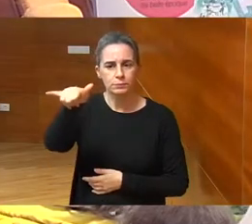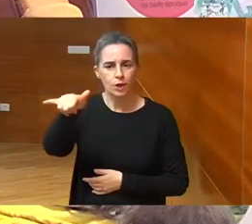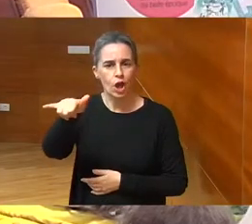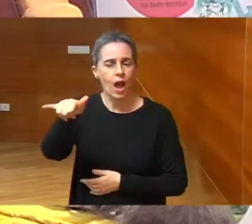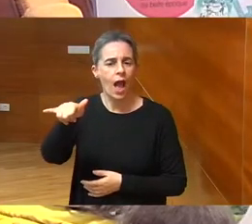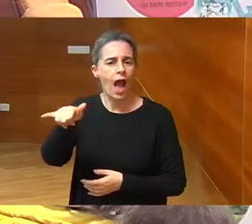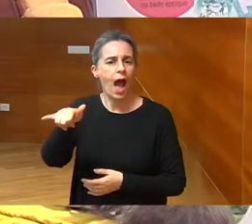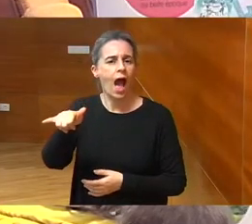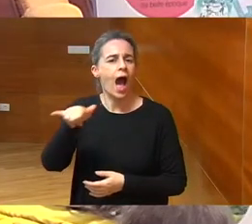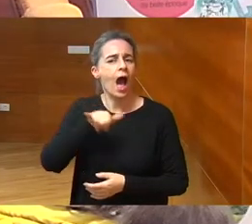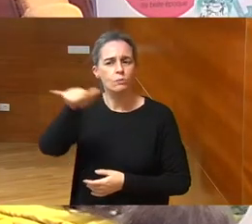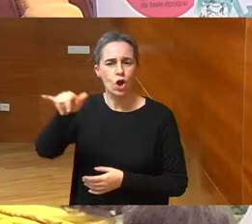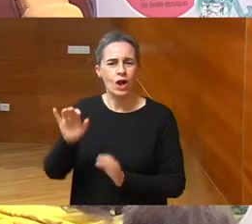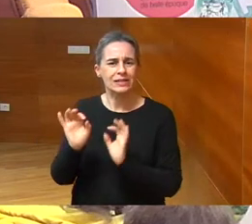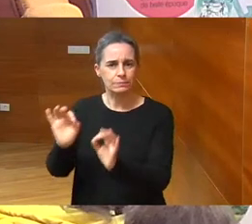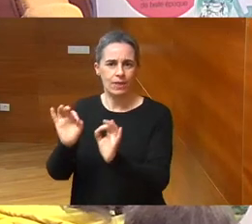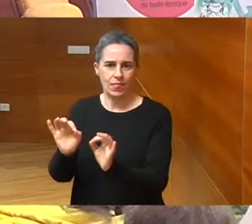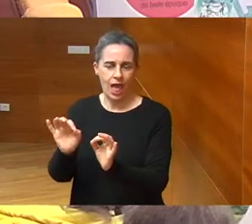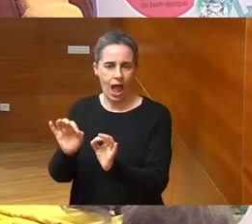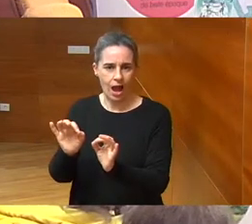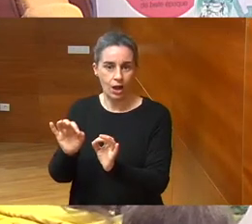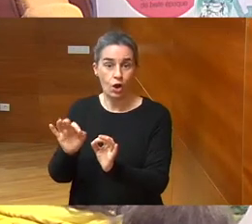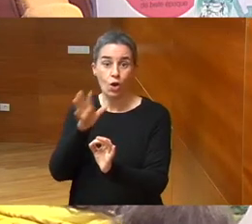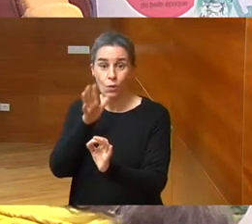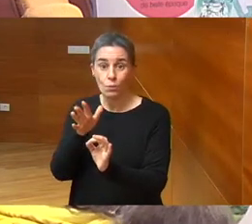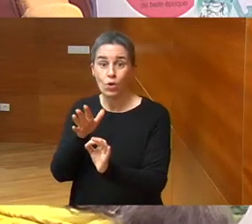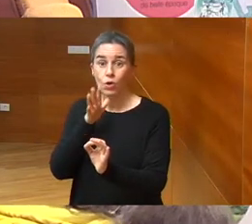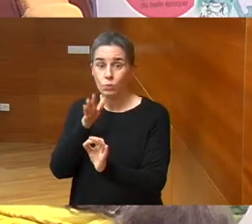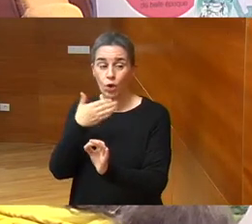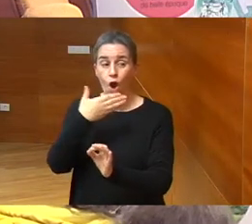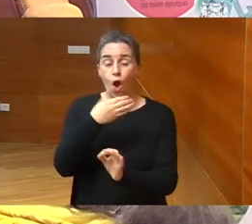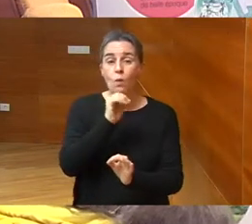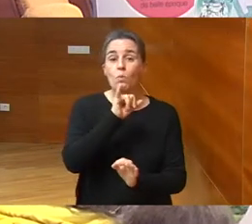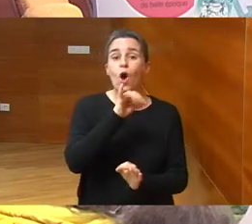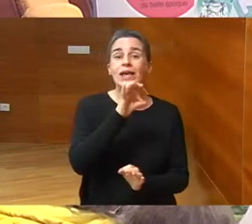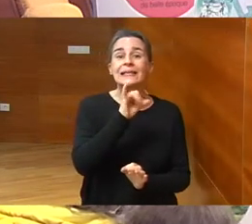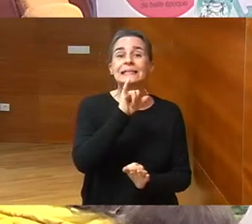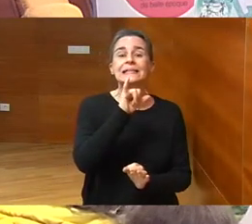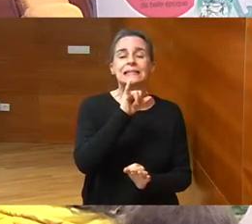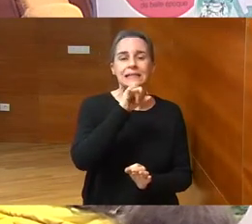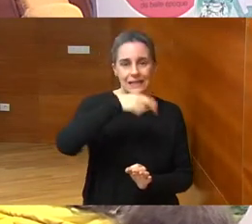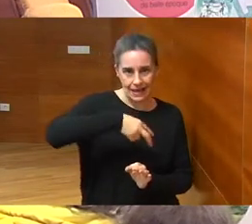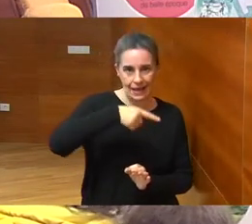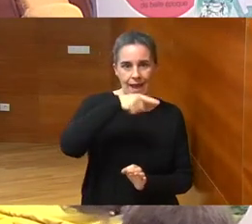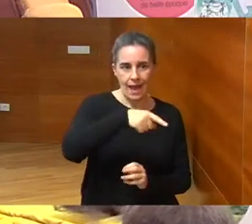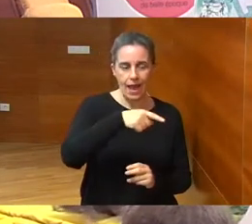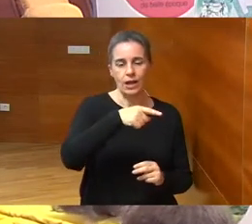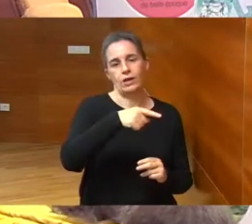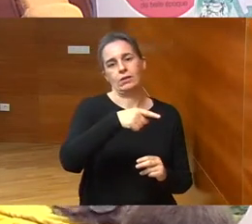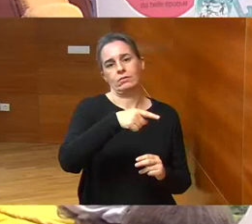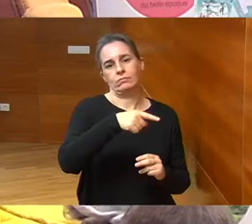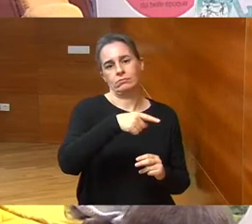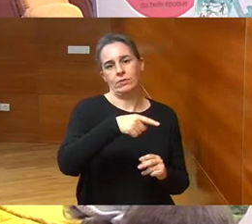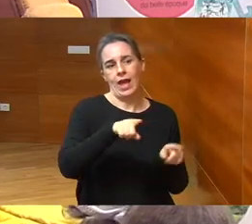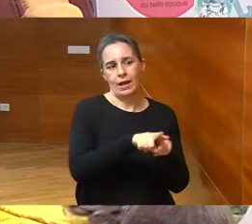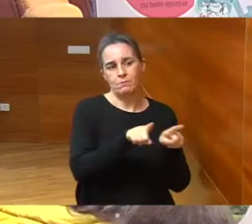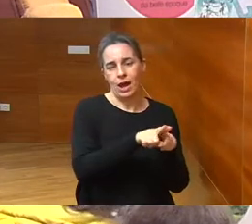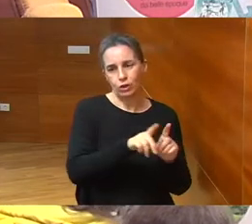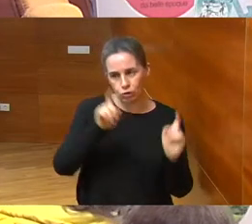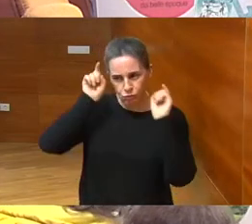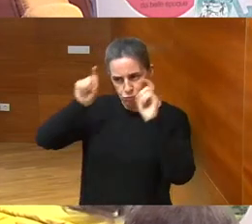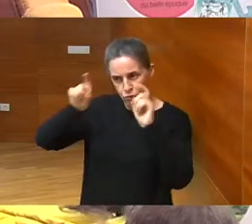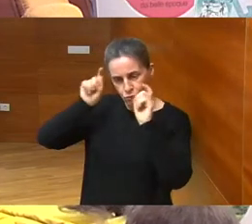porque se instruye con un que eran constructores de biplanos El